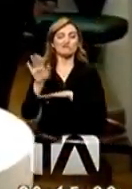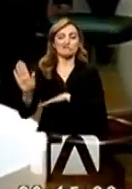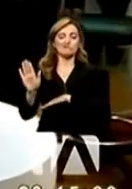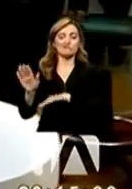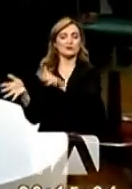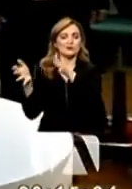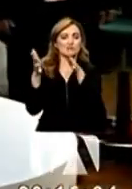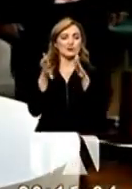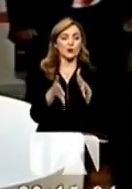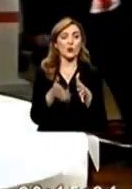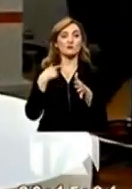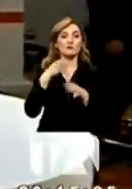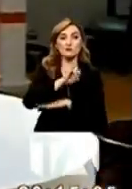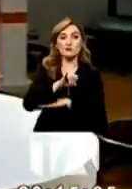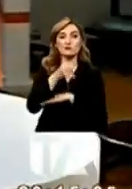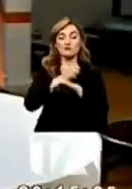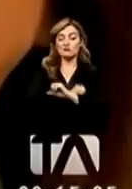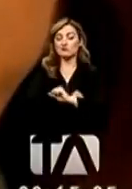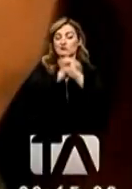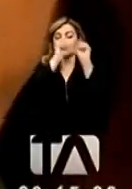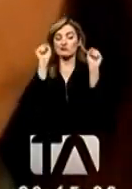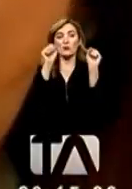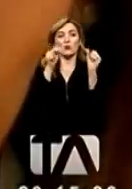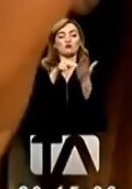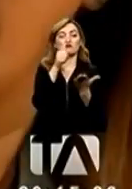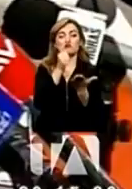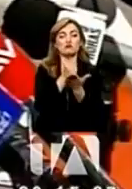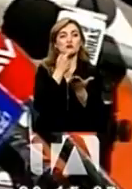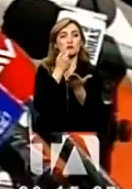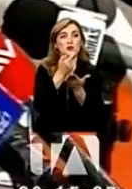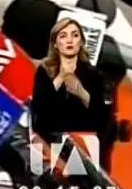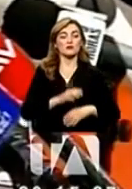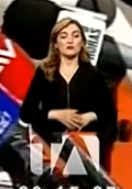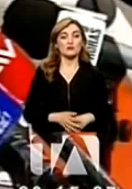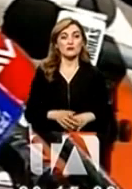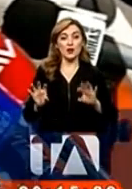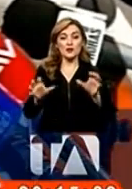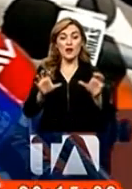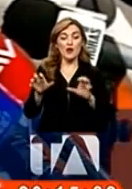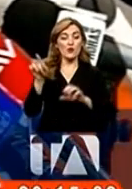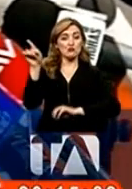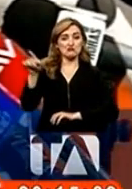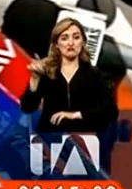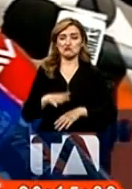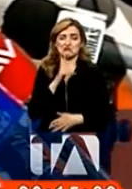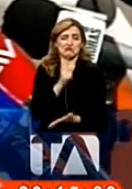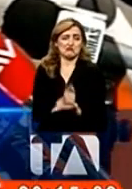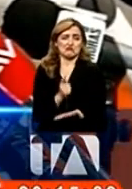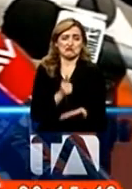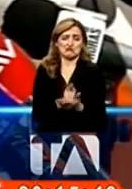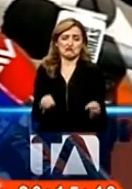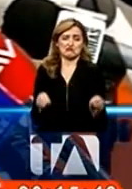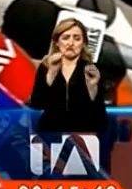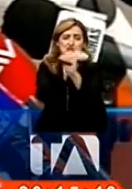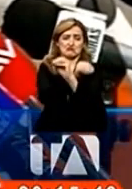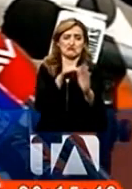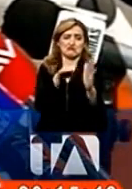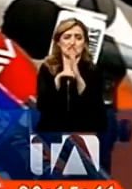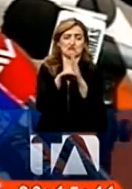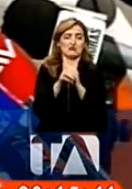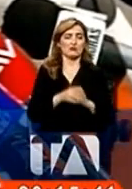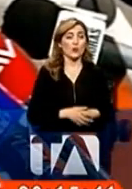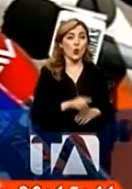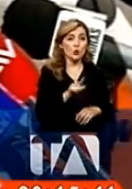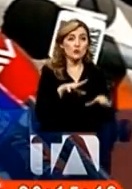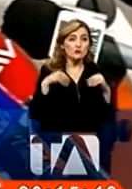Alejandra Vicuña en una entrevista en Radio Majestad lo reconocía. Pero si eso nunca está en discusión y eso está ahí, están las transferencias, están los depósitos. ¿Usted acepta que